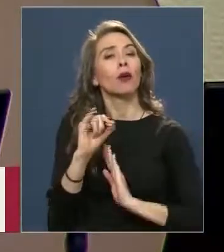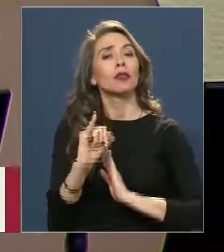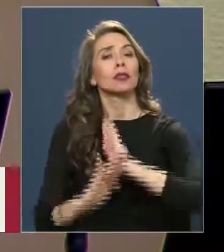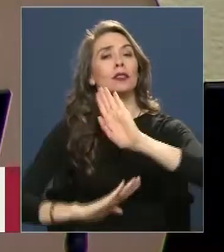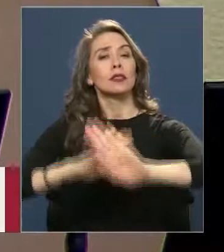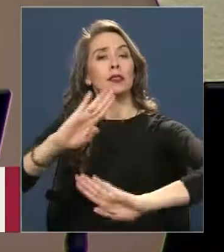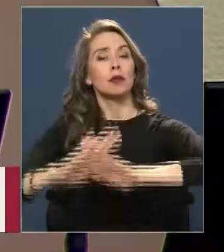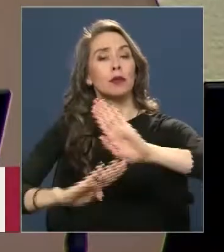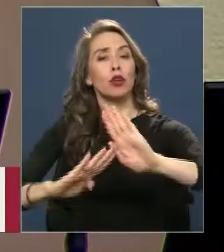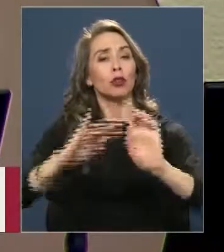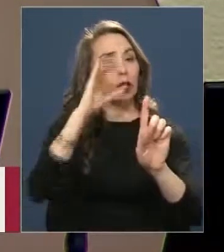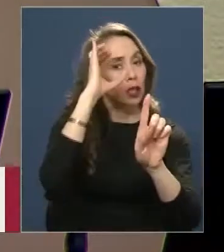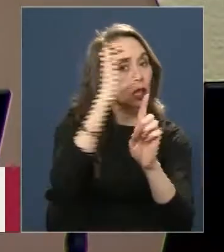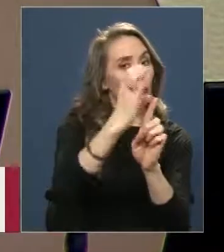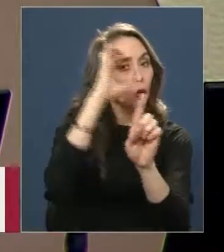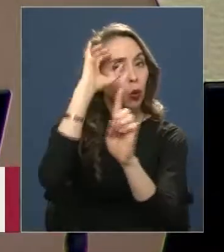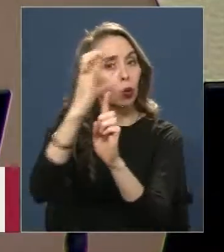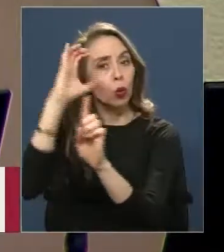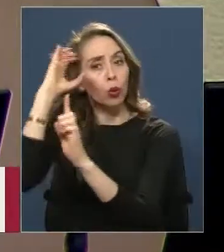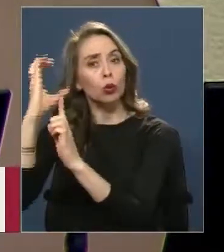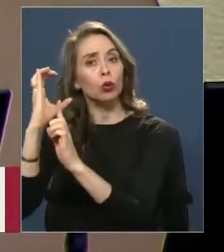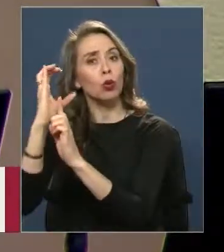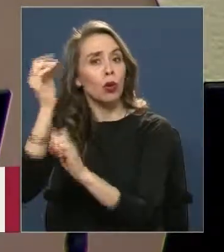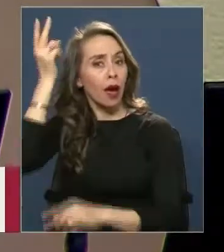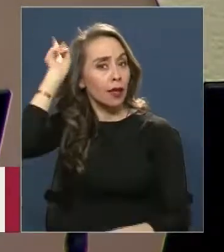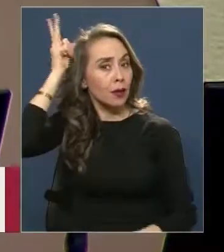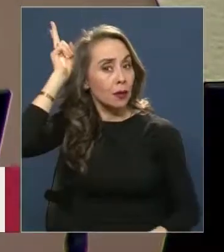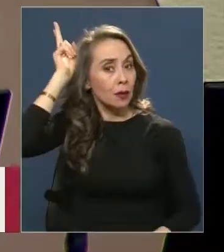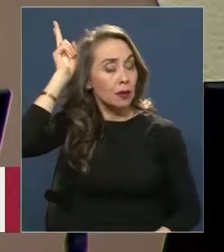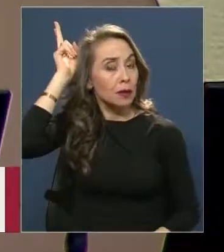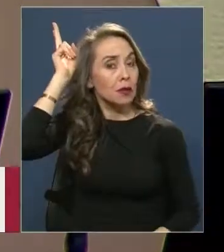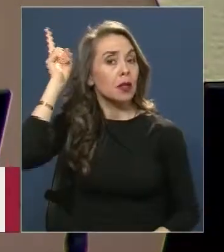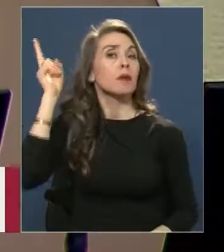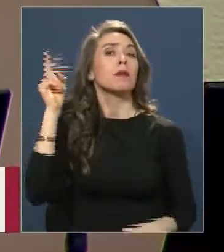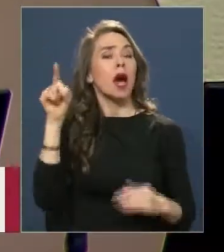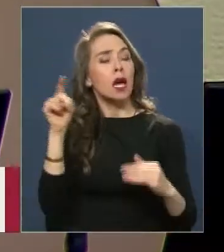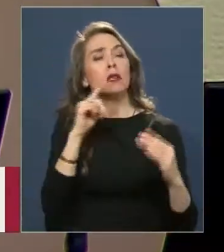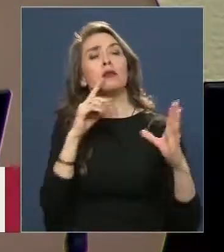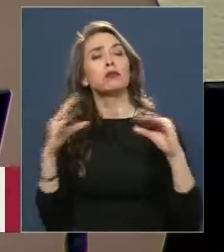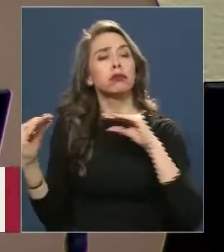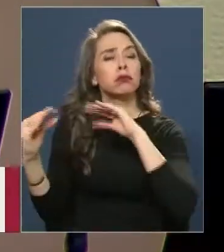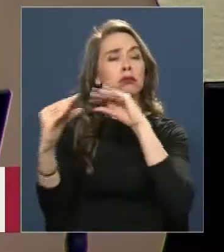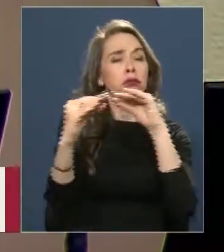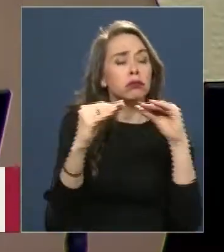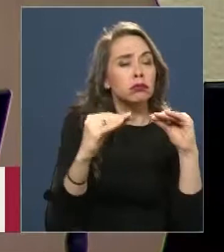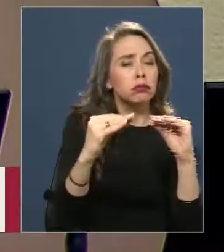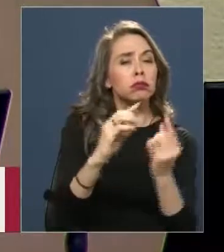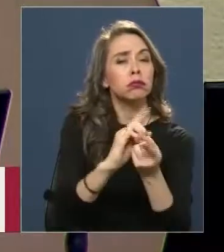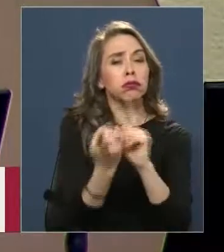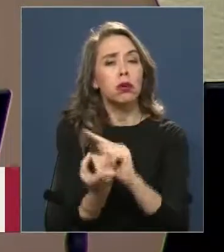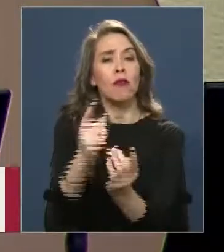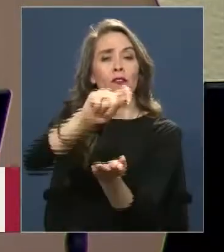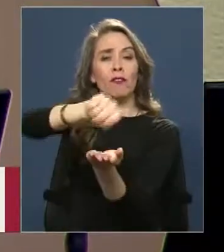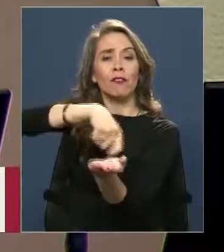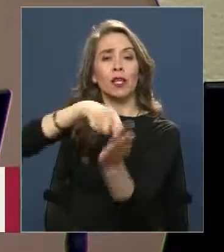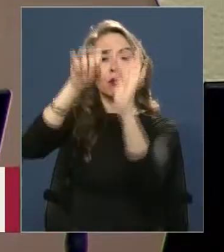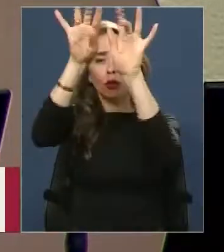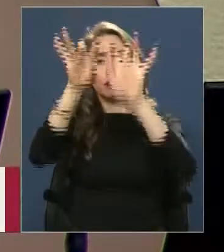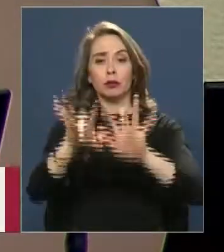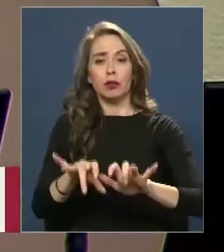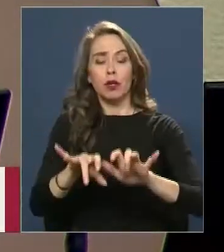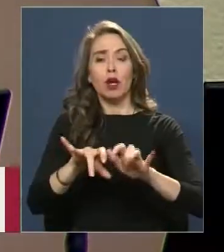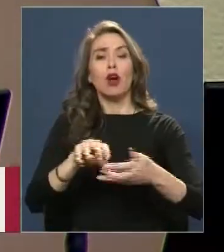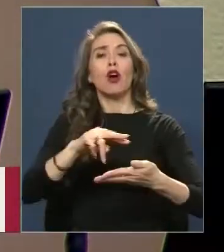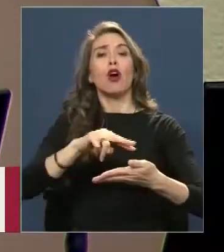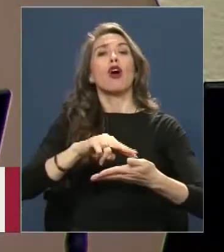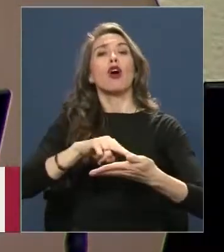protección de las culturas indígenas. Y así fue que se firmó y se redactó el convenio de la